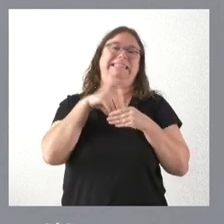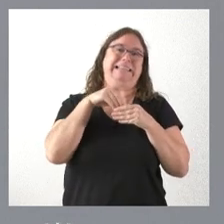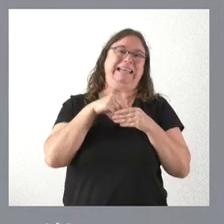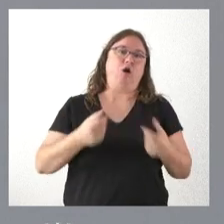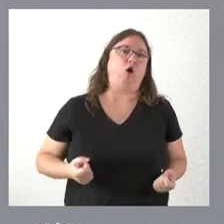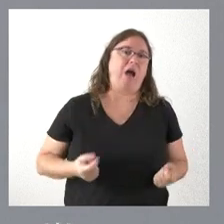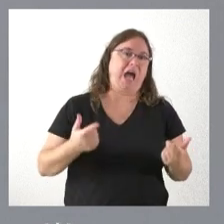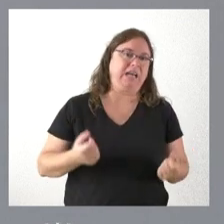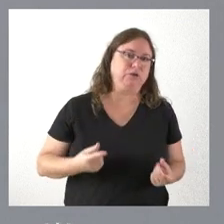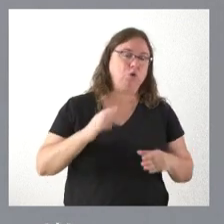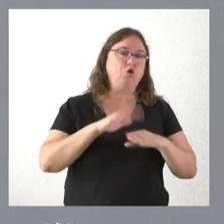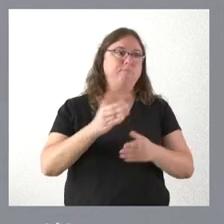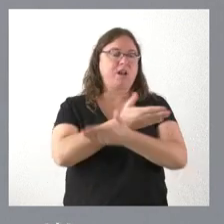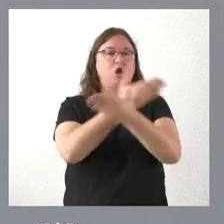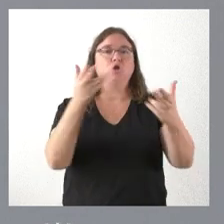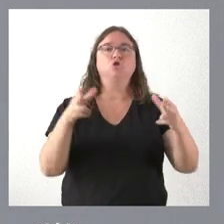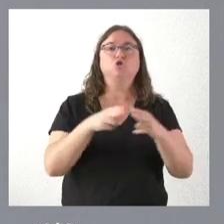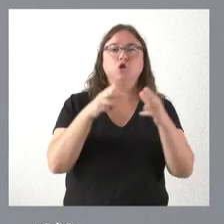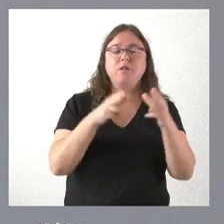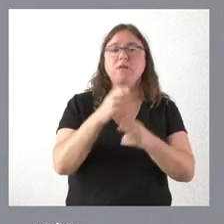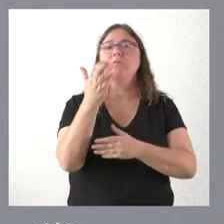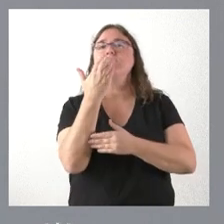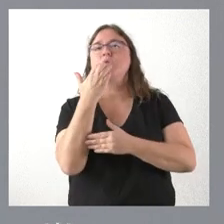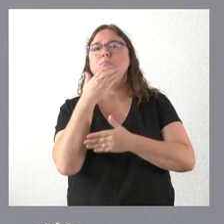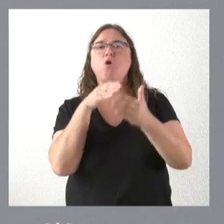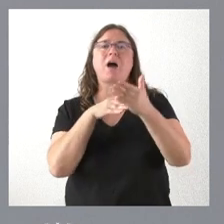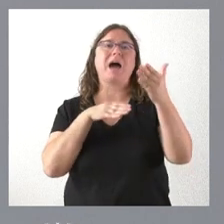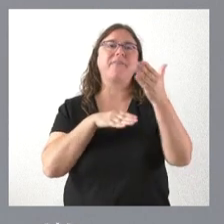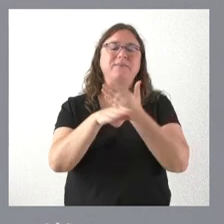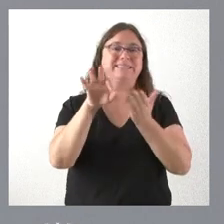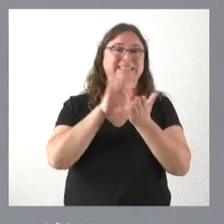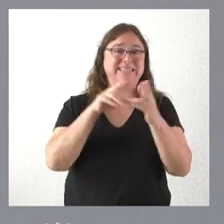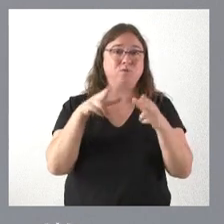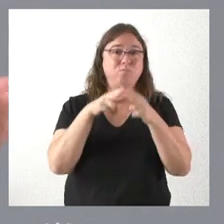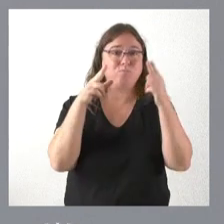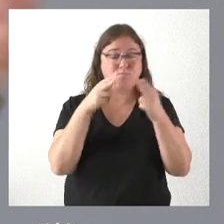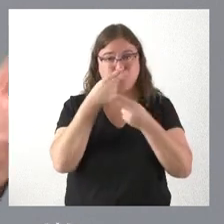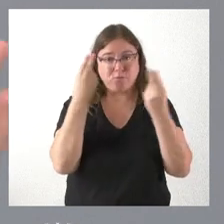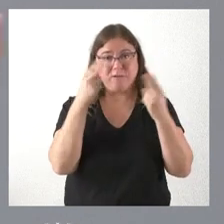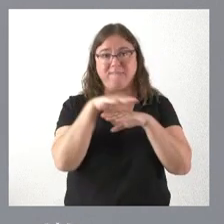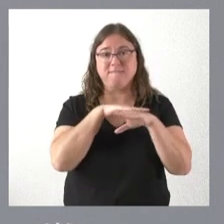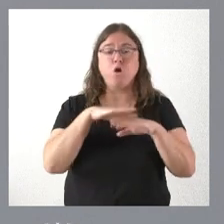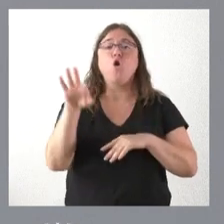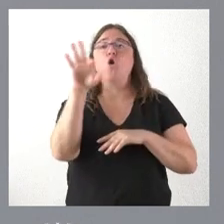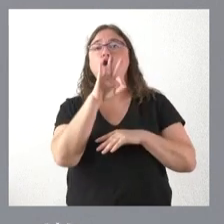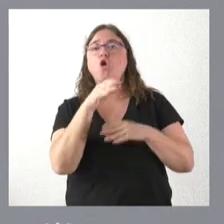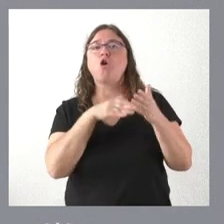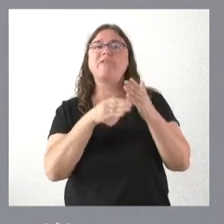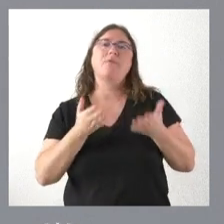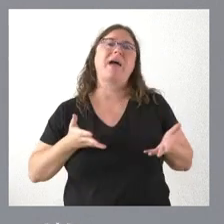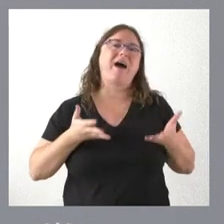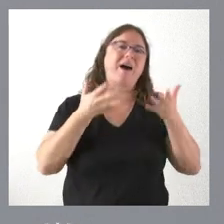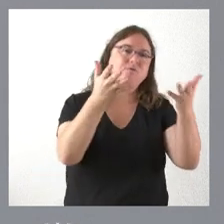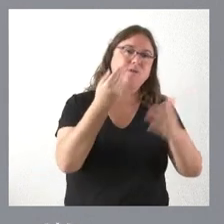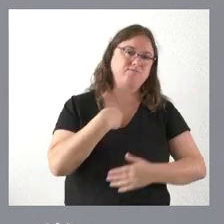costes para el conjunto de la sociedad como puedan ser a través de los servicios públicos esenciales o bien sea mediante ayudas como estas